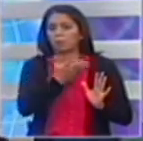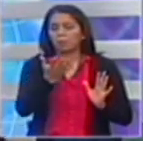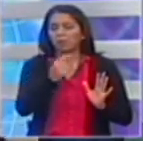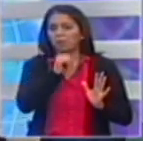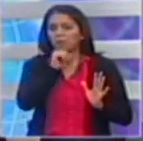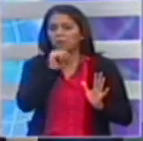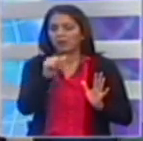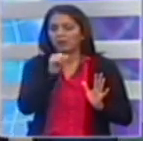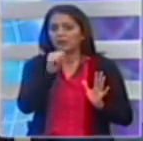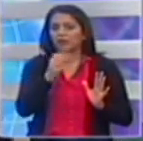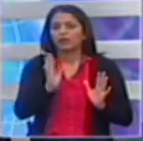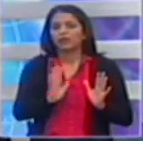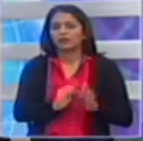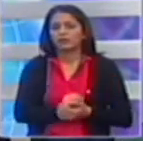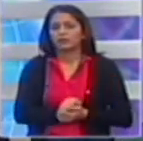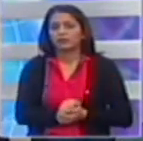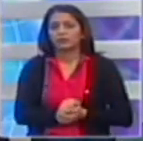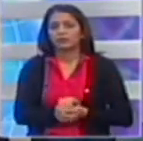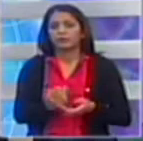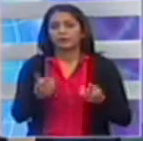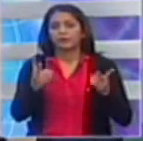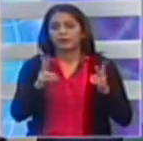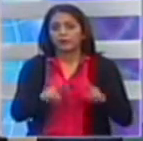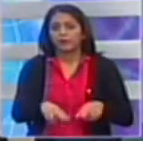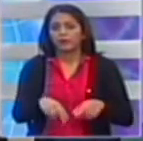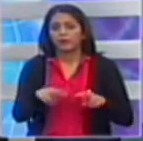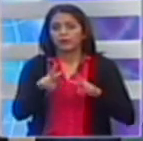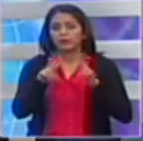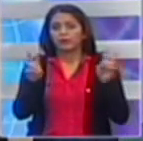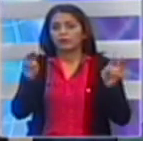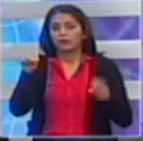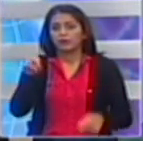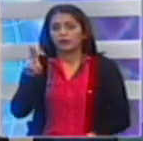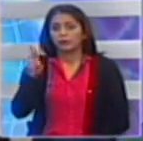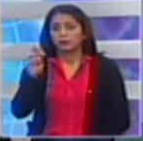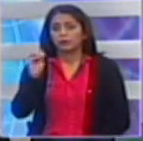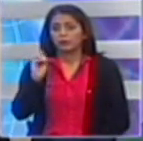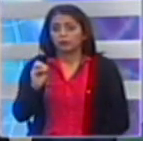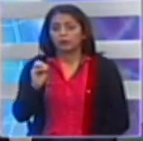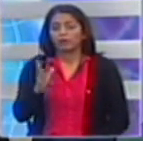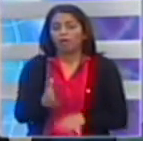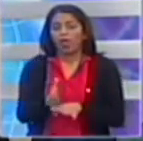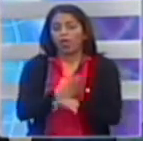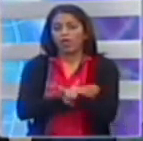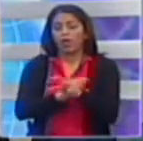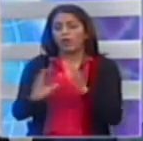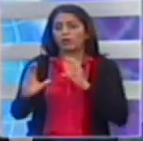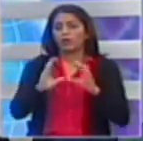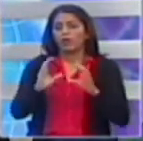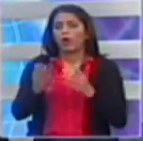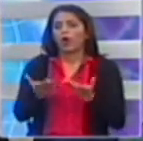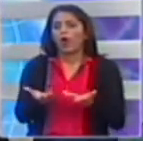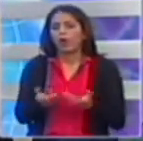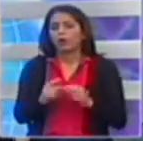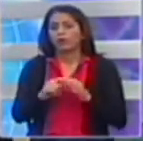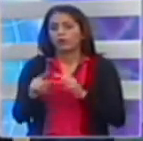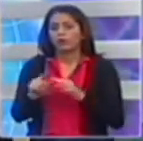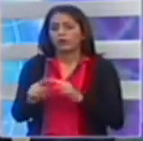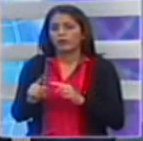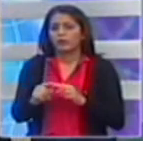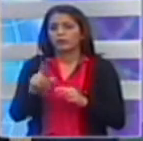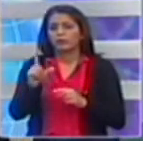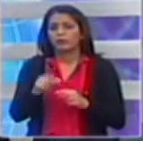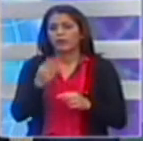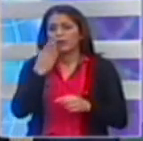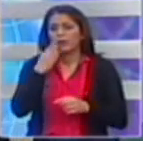Por otro lado, sigue con este tema del muro. Conversábamos hace instantes antes de la entrevista de cómo cómicos mexicanos le decían: